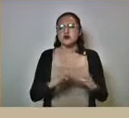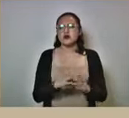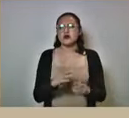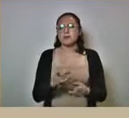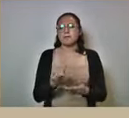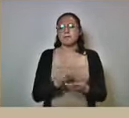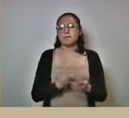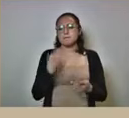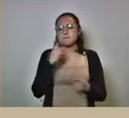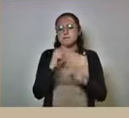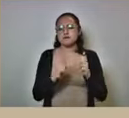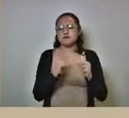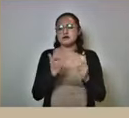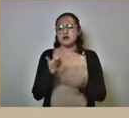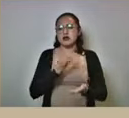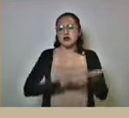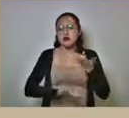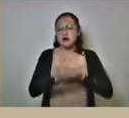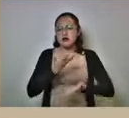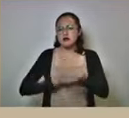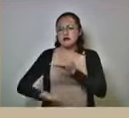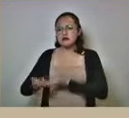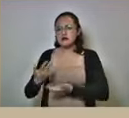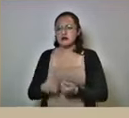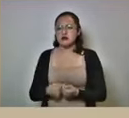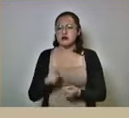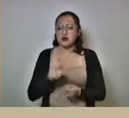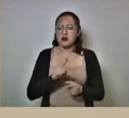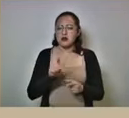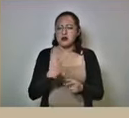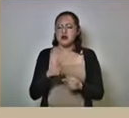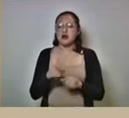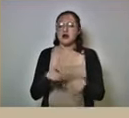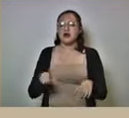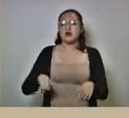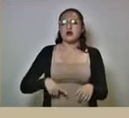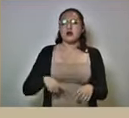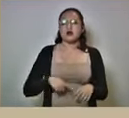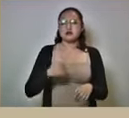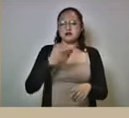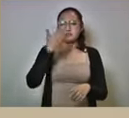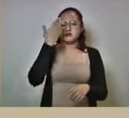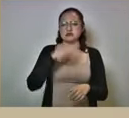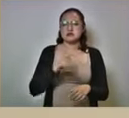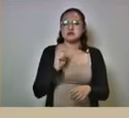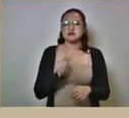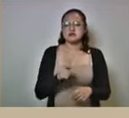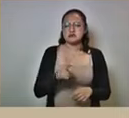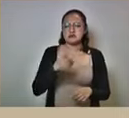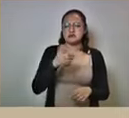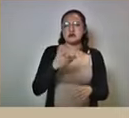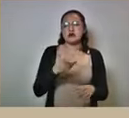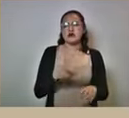de reactivación económica. Eso por una parte, gobernador. Por otra parte, saber si es que